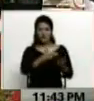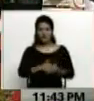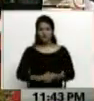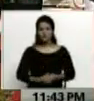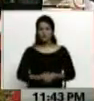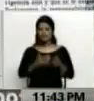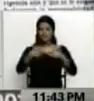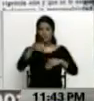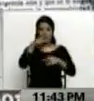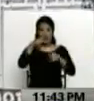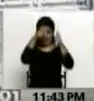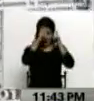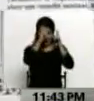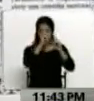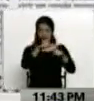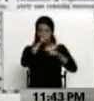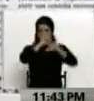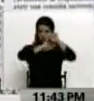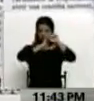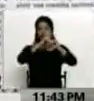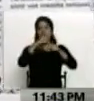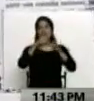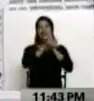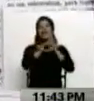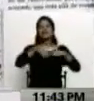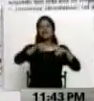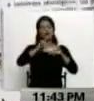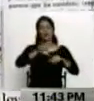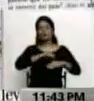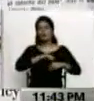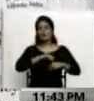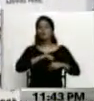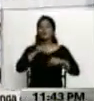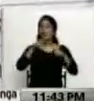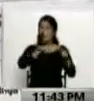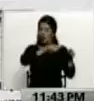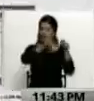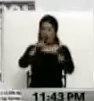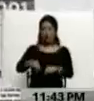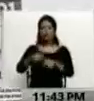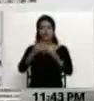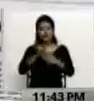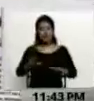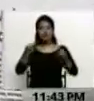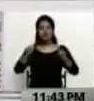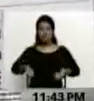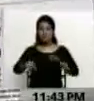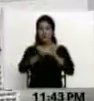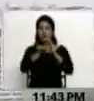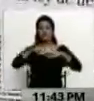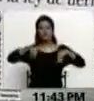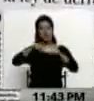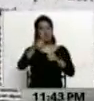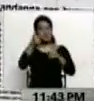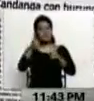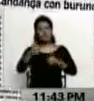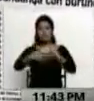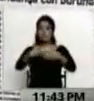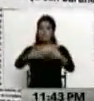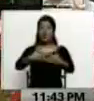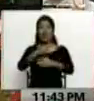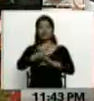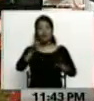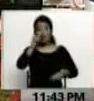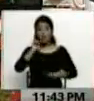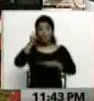ganaderos irán a paro nacional en rechazo a la ley de tierras Hoy está aplicándose la ley de tierra y nuestros campesinos y campesinas Ah